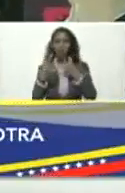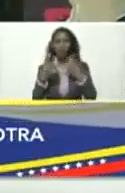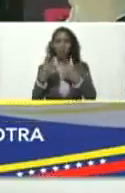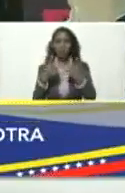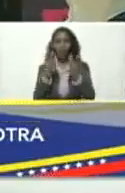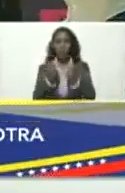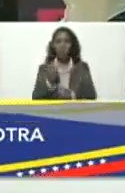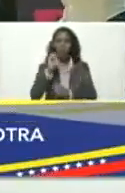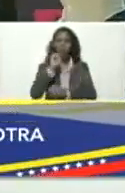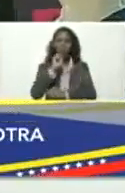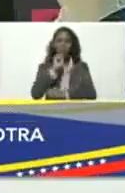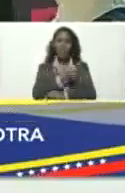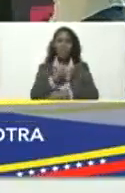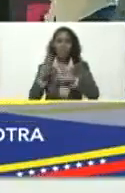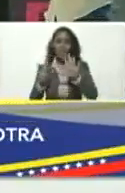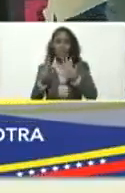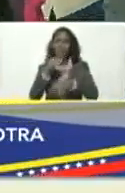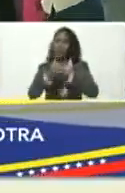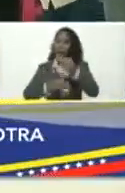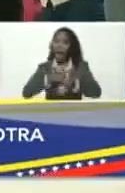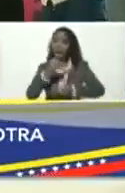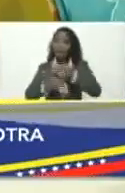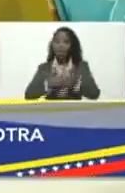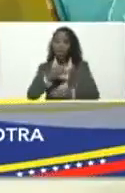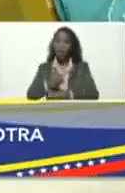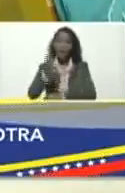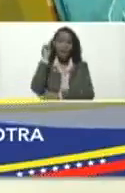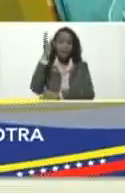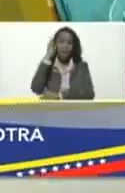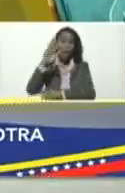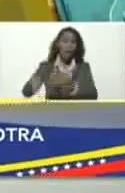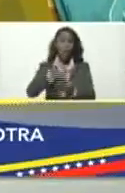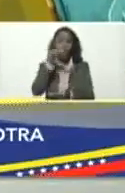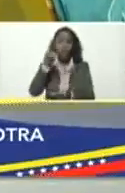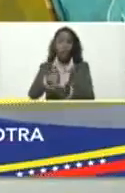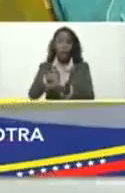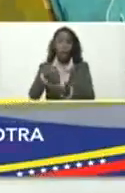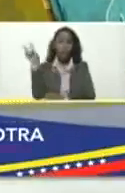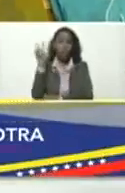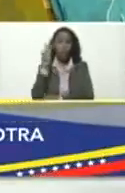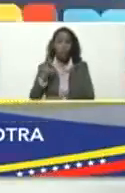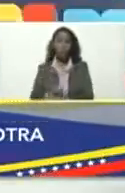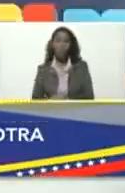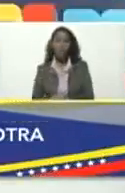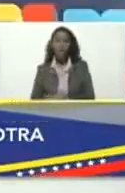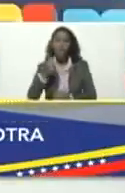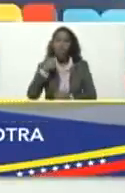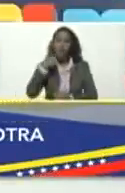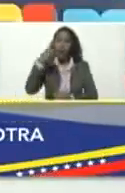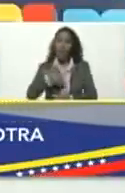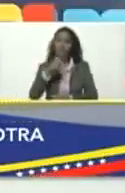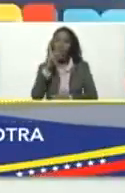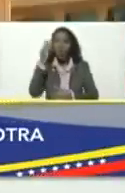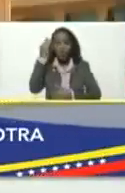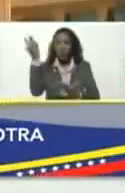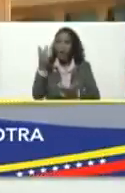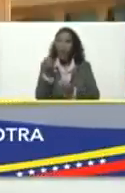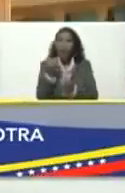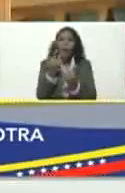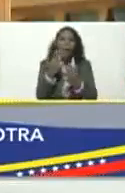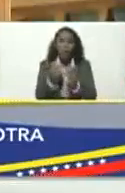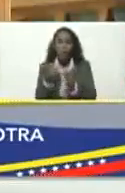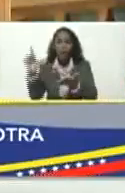número 17. Se ha hecho en el Palacio Federal Legislativo. Aquí tengo no sé cuántos libros, entre tantos